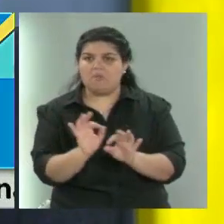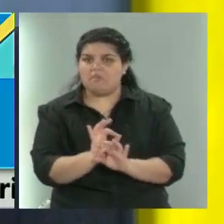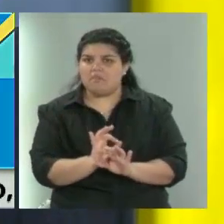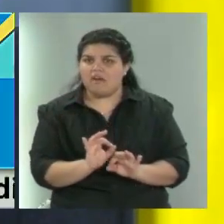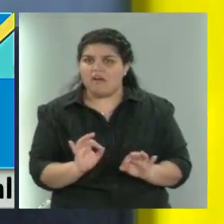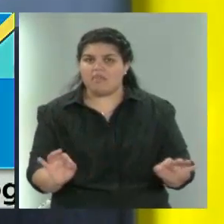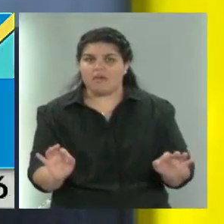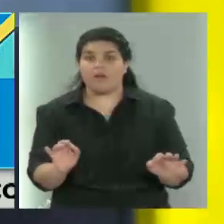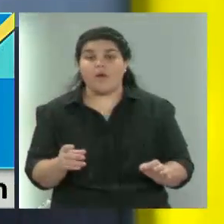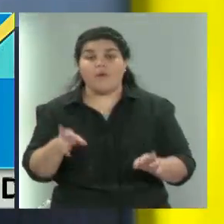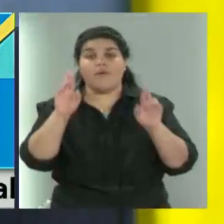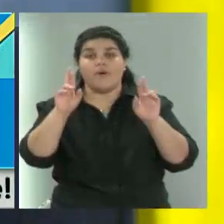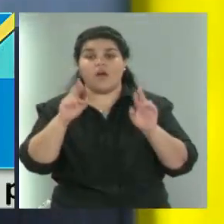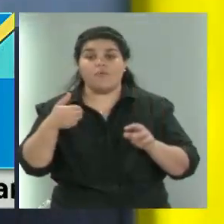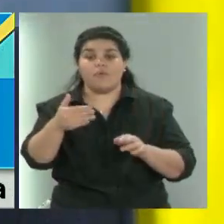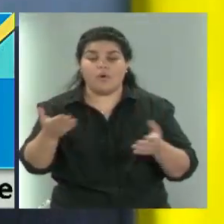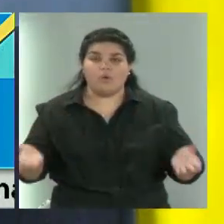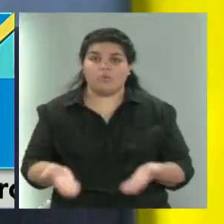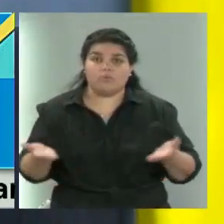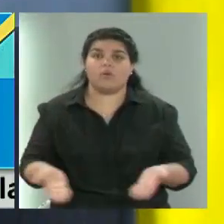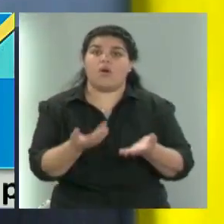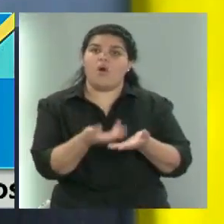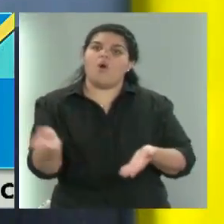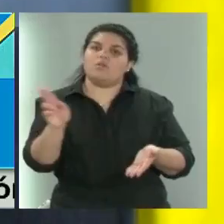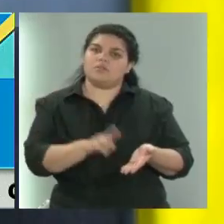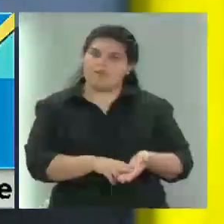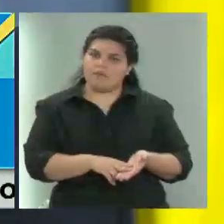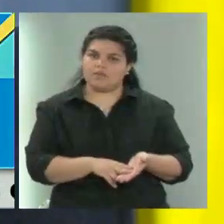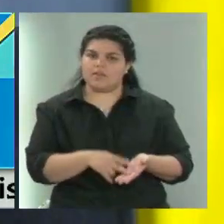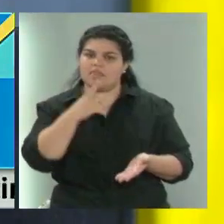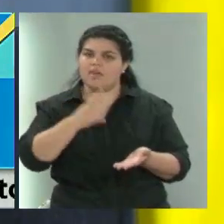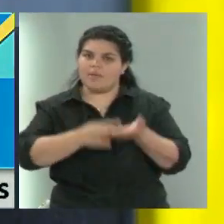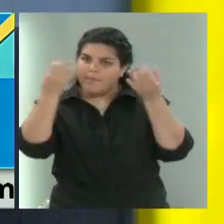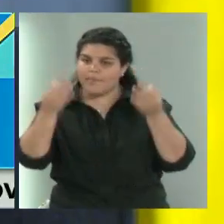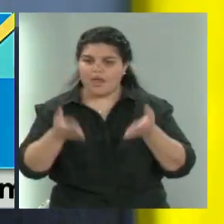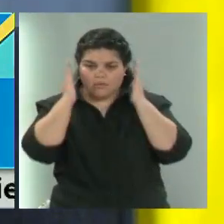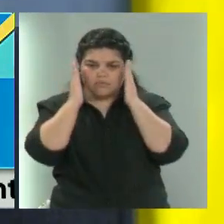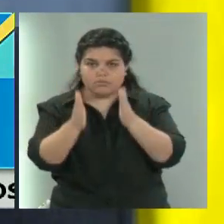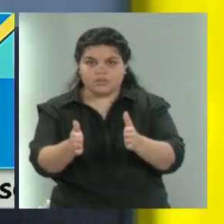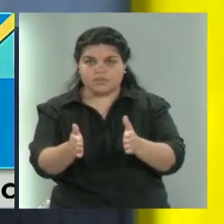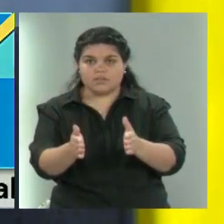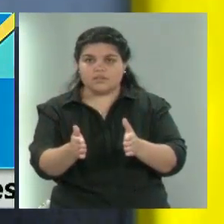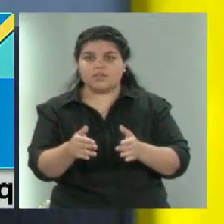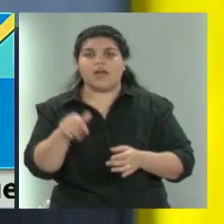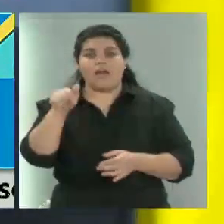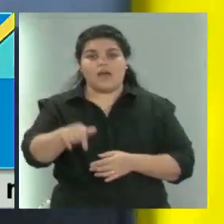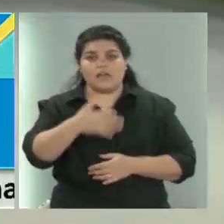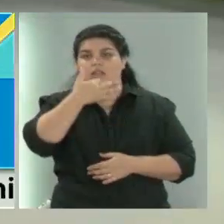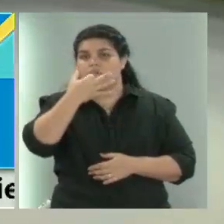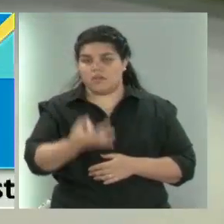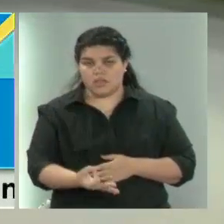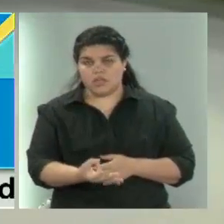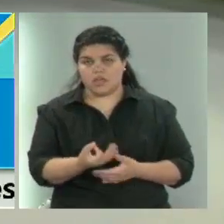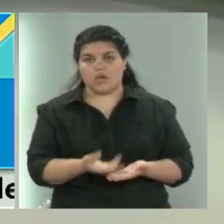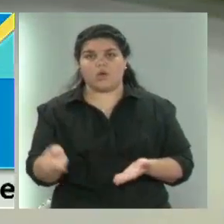se reanime nuevamente, tome el camino que tiene que tomar y que verdaderamente pueda